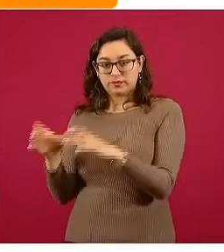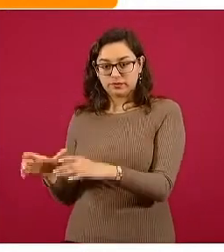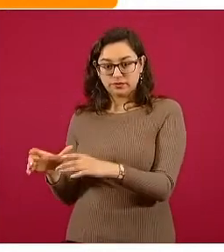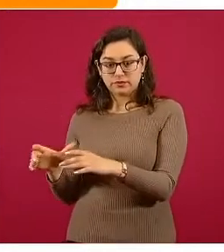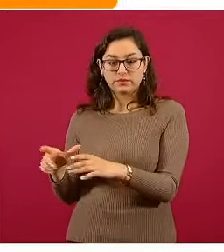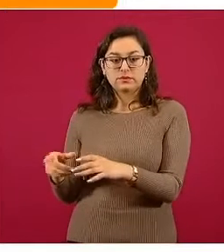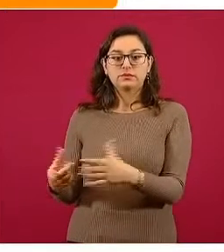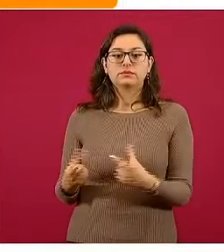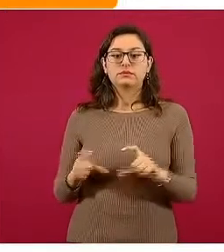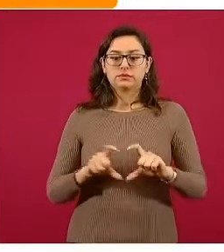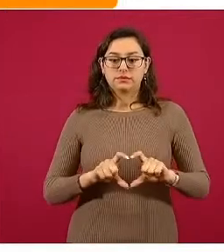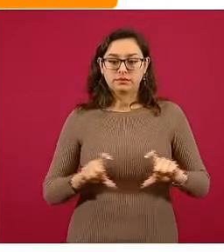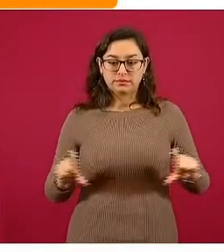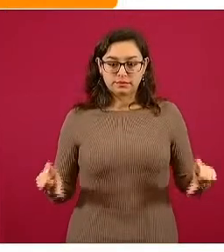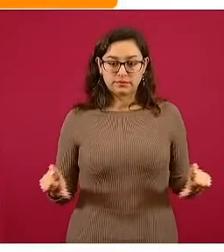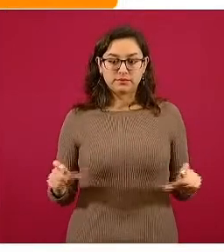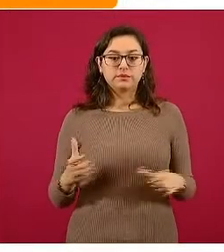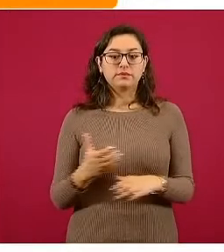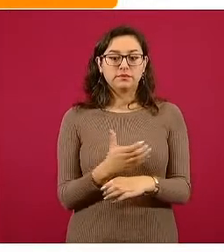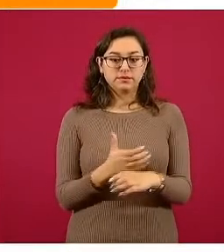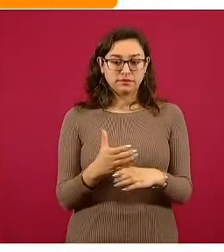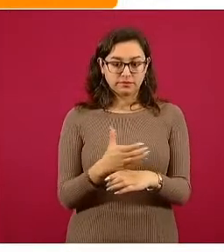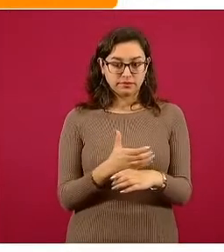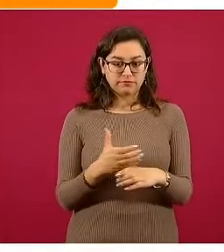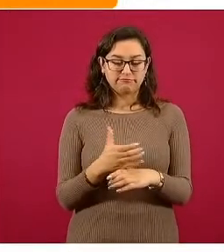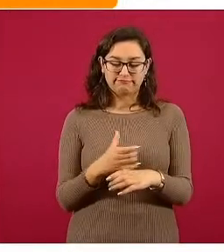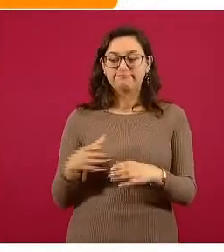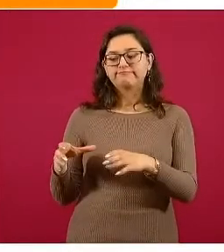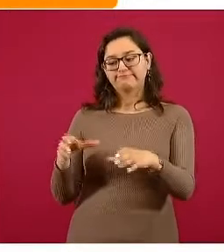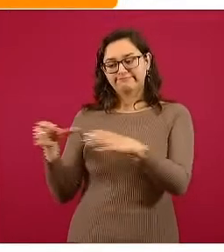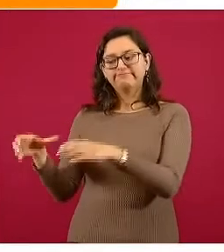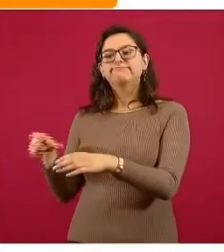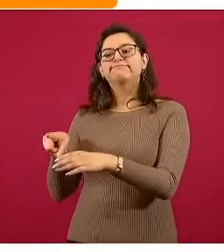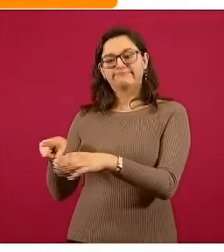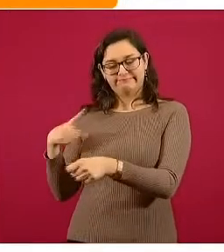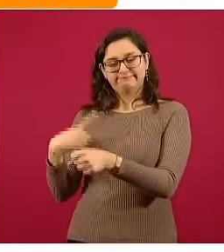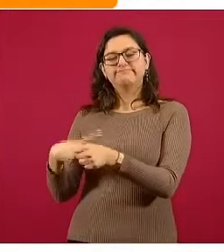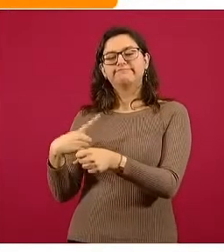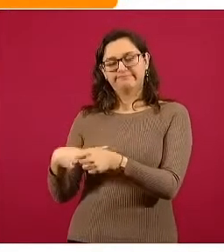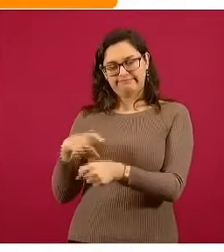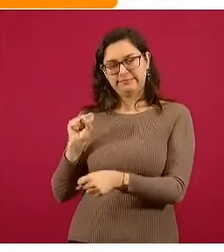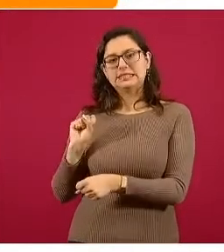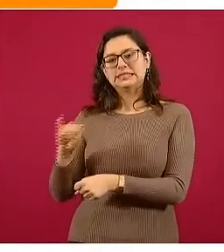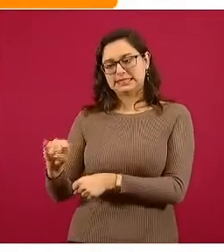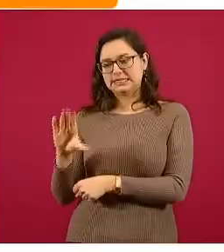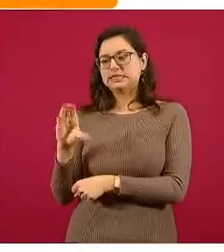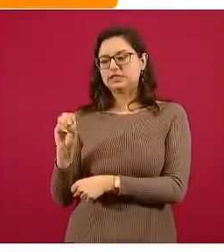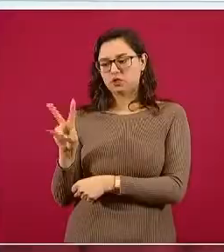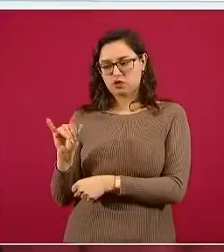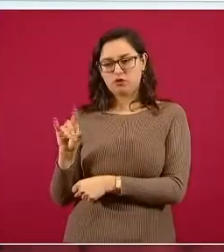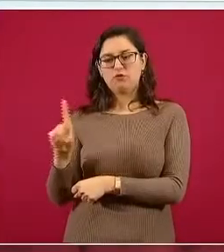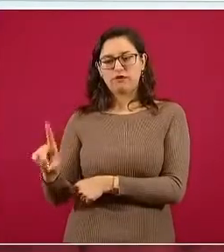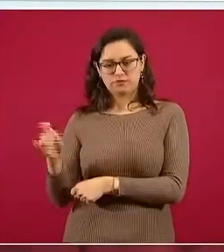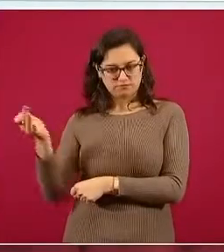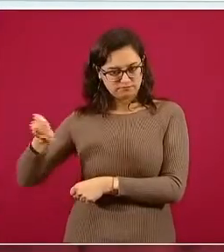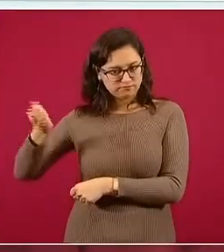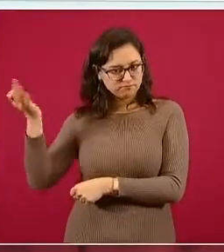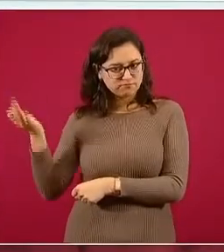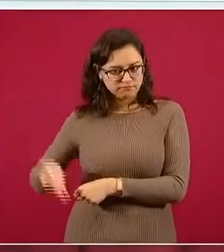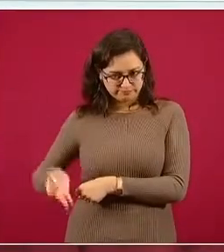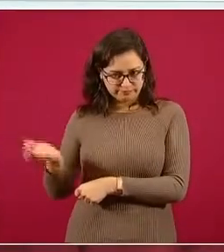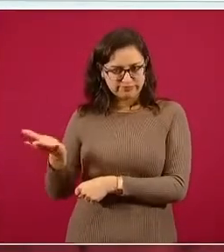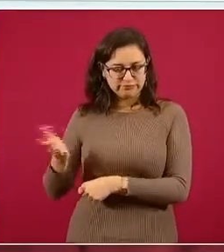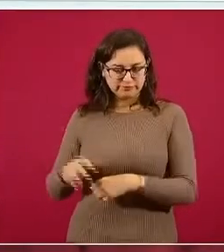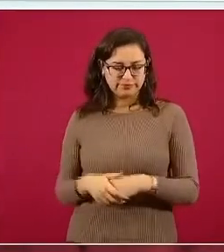y distribuido en las barras de color café claro y son precisamente las personas que al día de hoy han sido clasificadas como